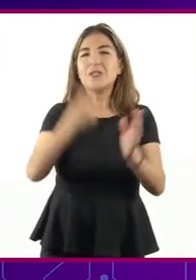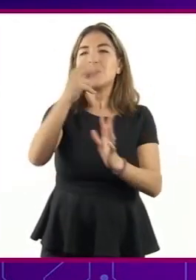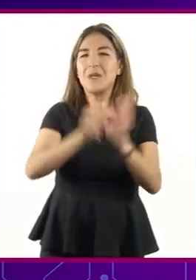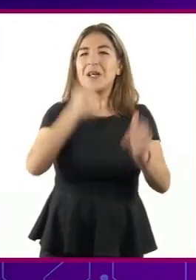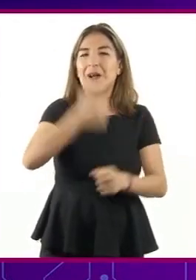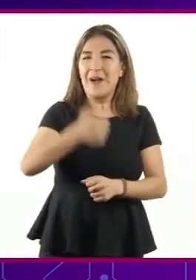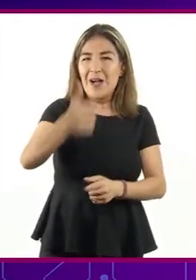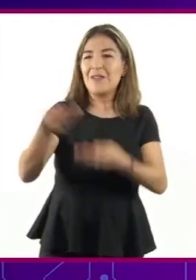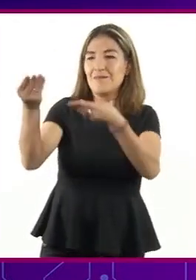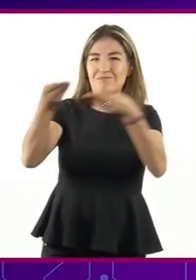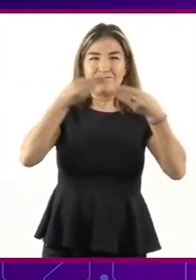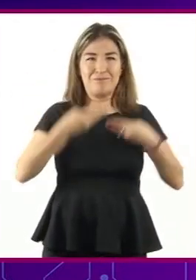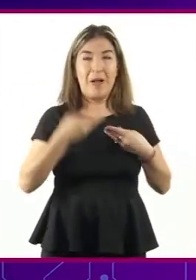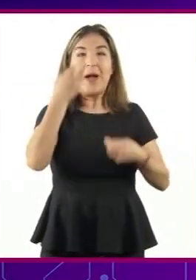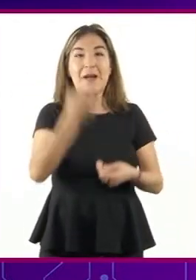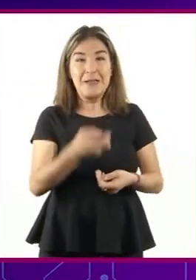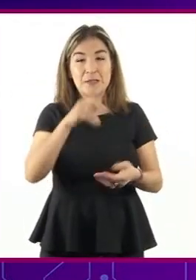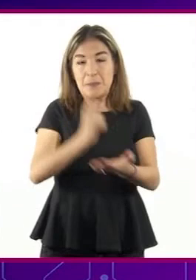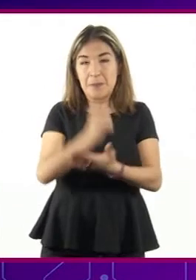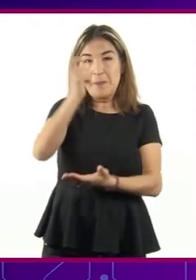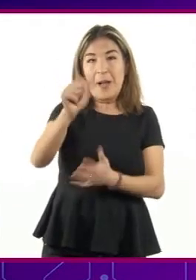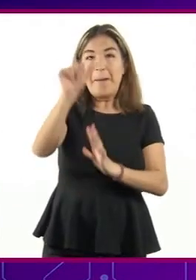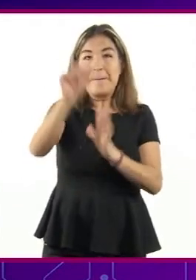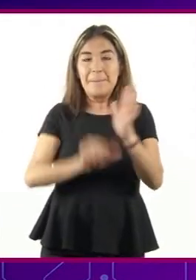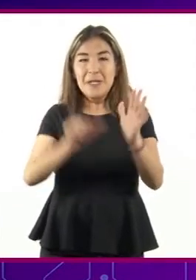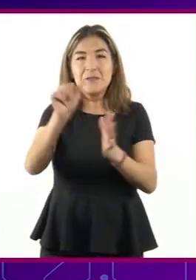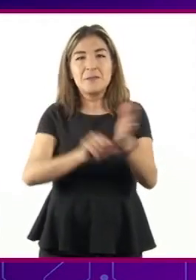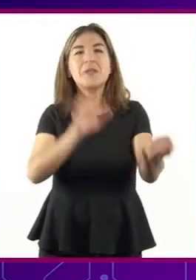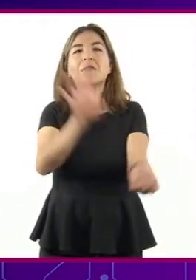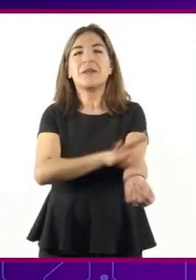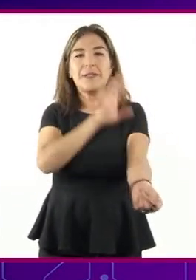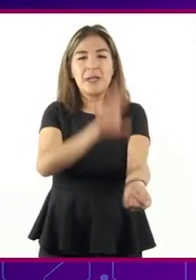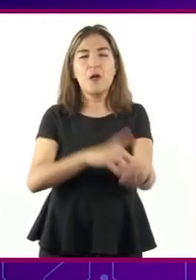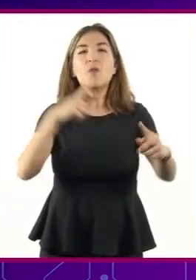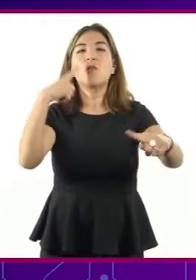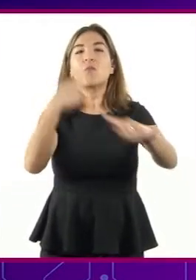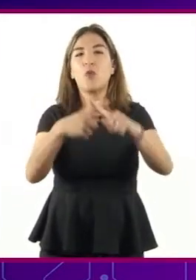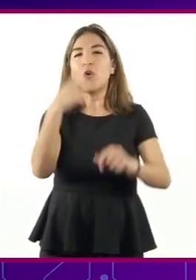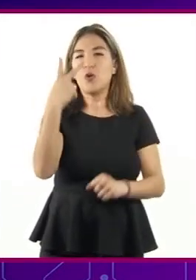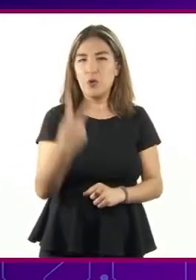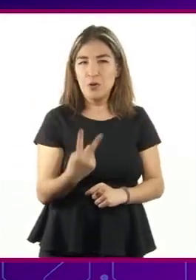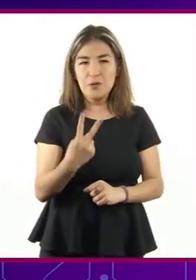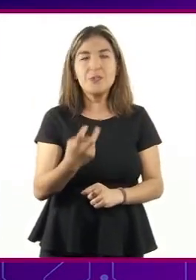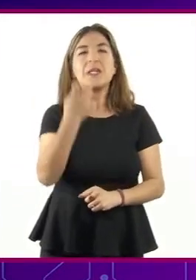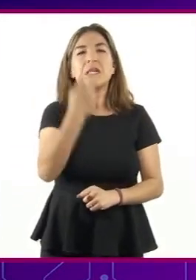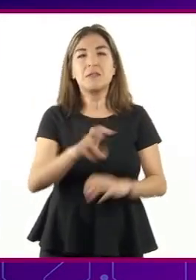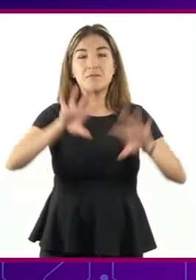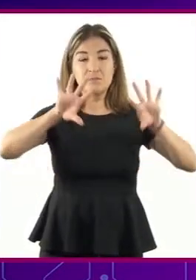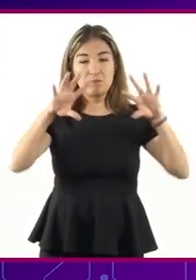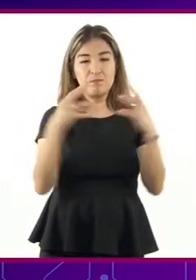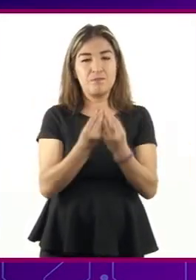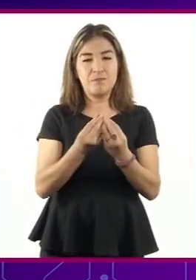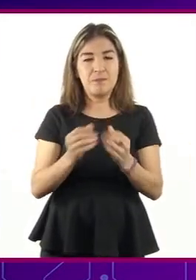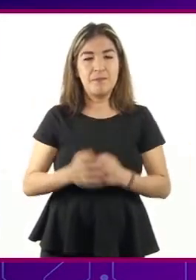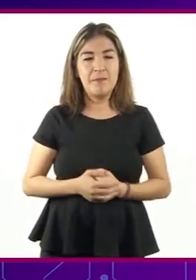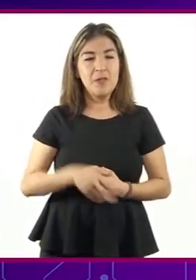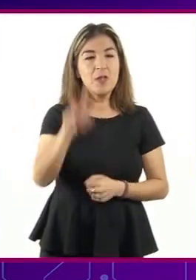cálculo anterior para el consumo mensual de energía debemos multiplicarlo por 2, lo que nos da un total de